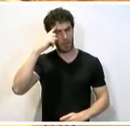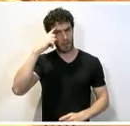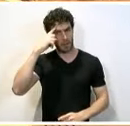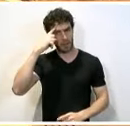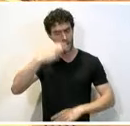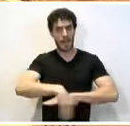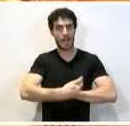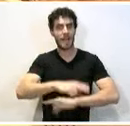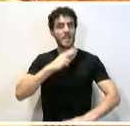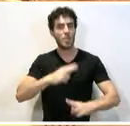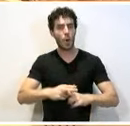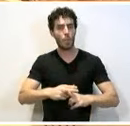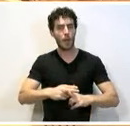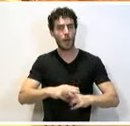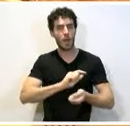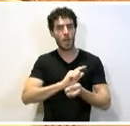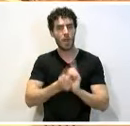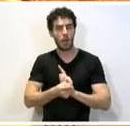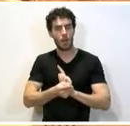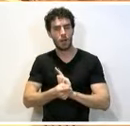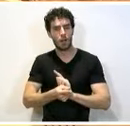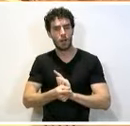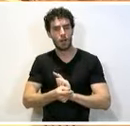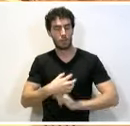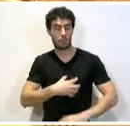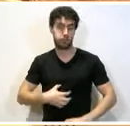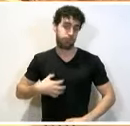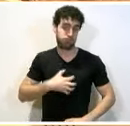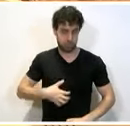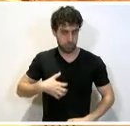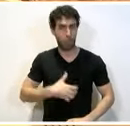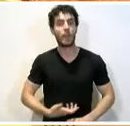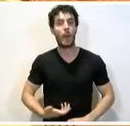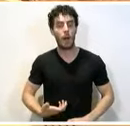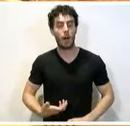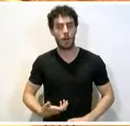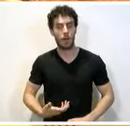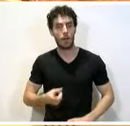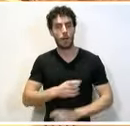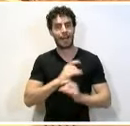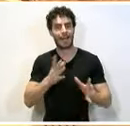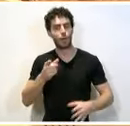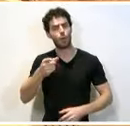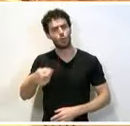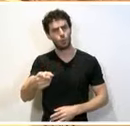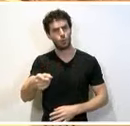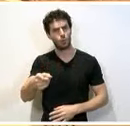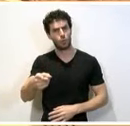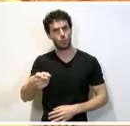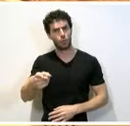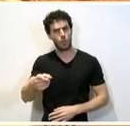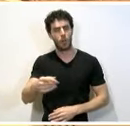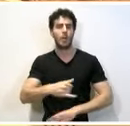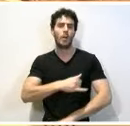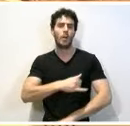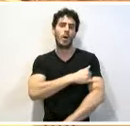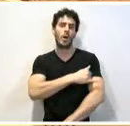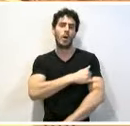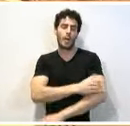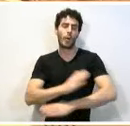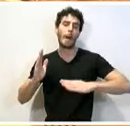una calle? Usted piensa, porque claro, están acostumbrados a plantear gobiernos verticales, afortunadamente no